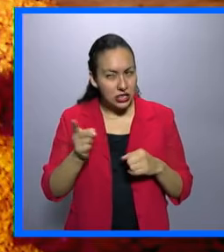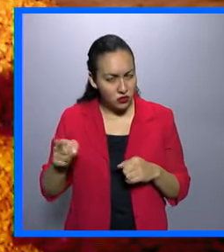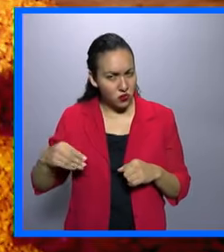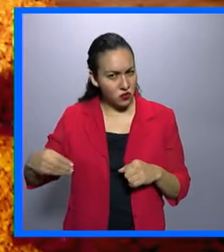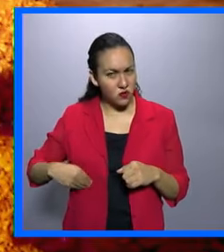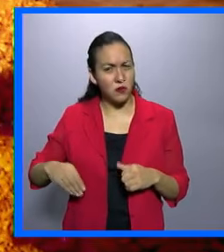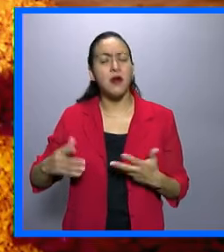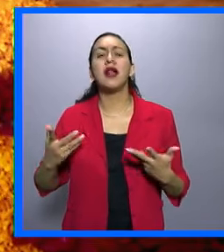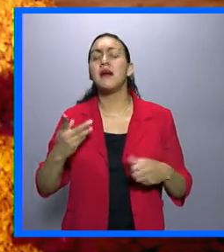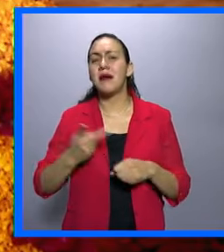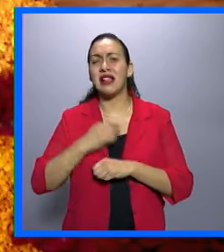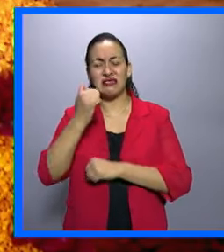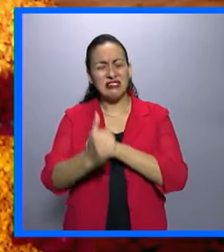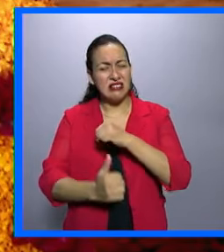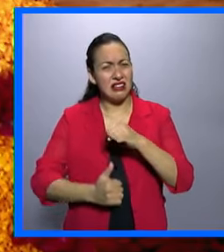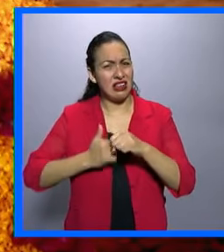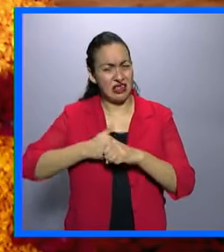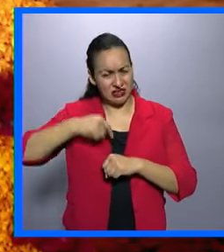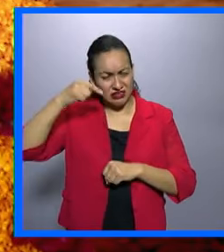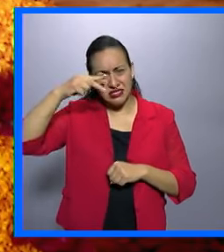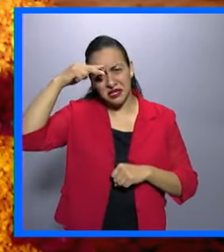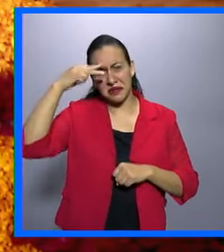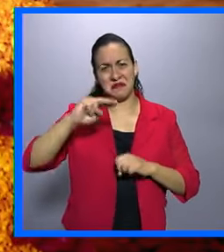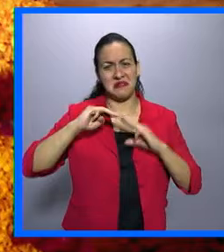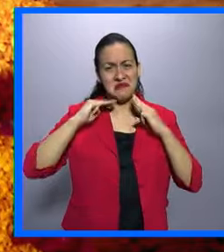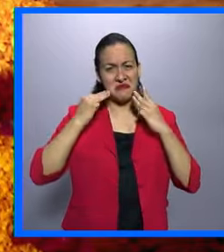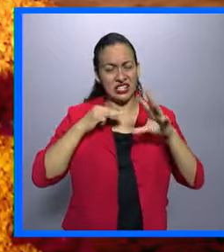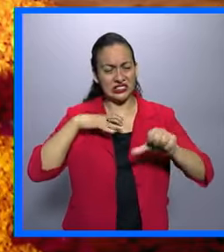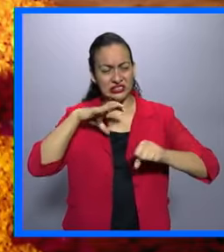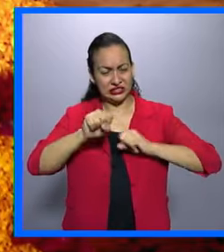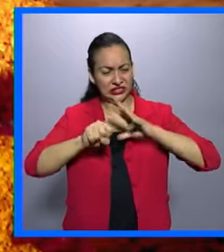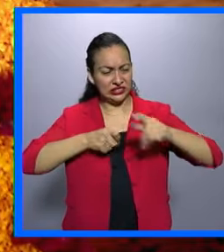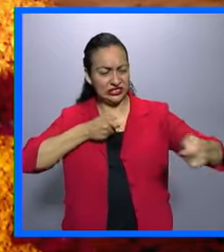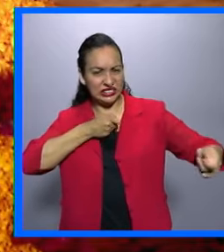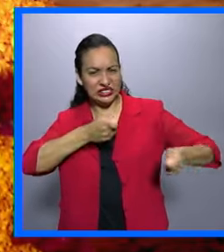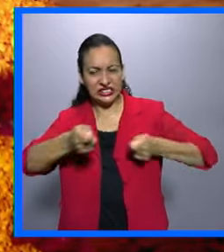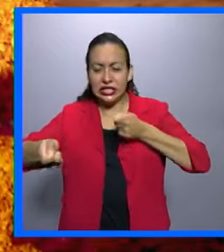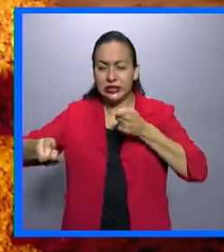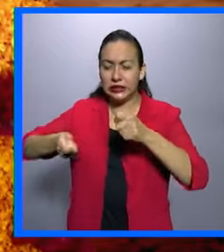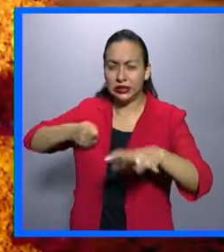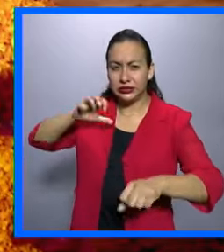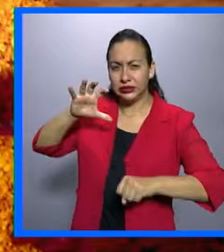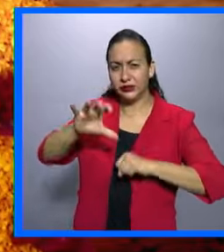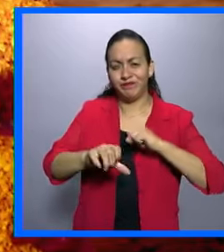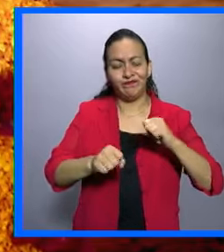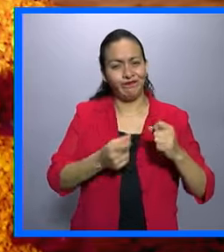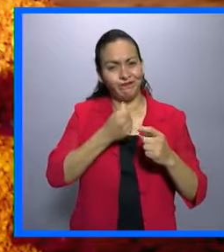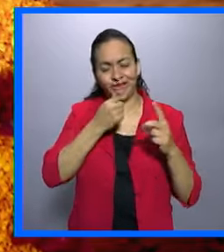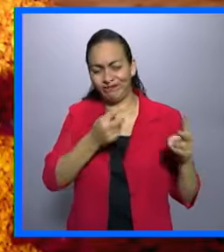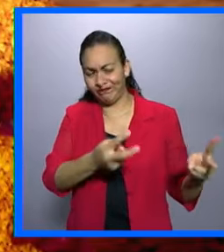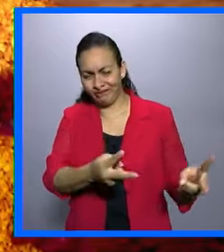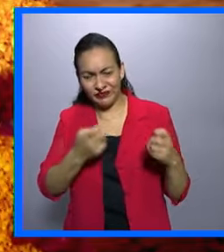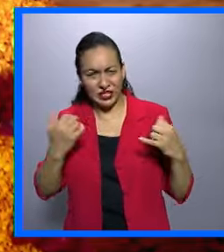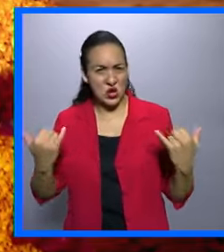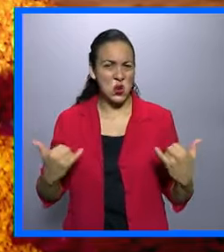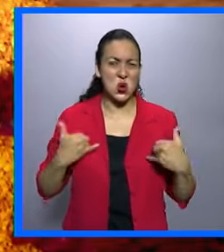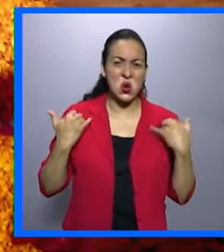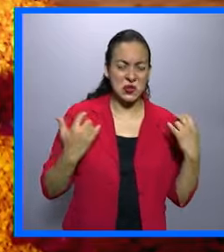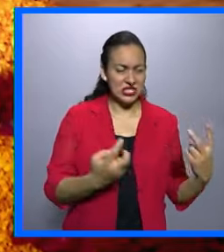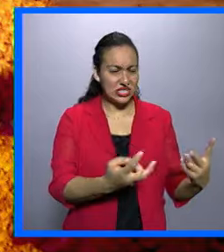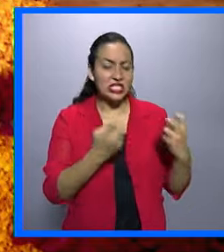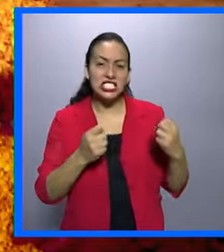años esté operando un sistema sofisticado de reclutamiento, secuestro de jóvenes al